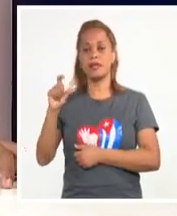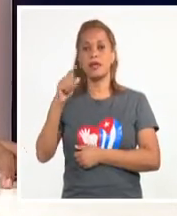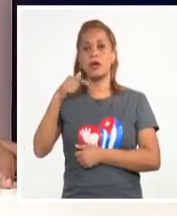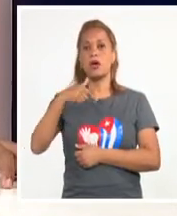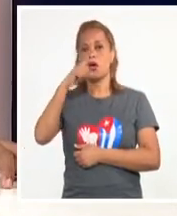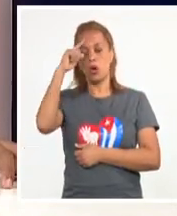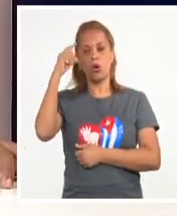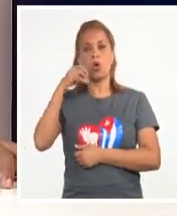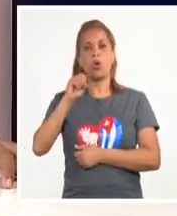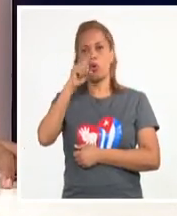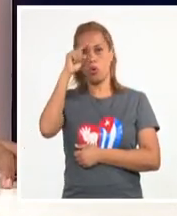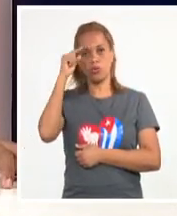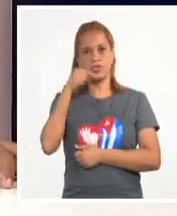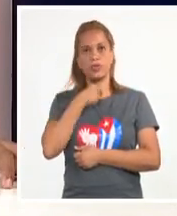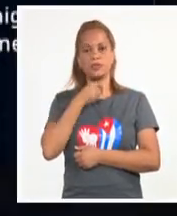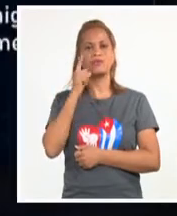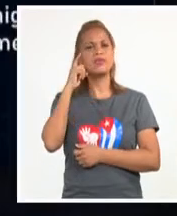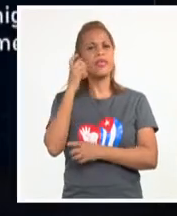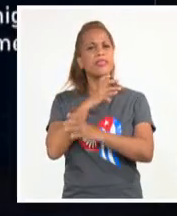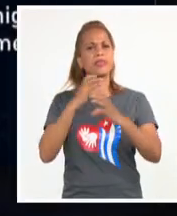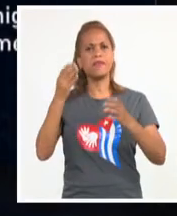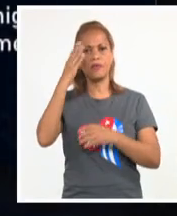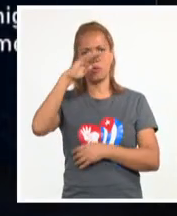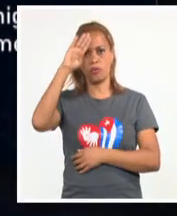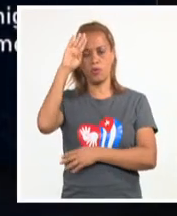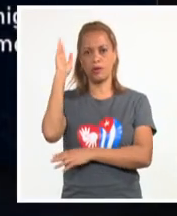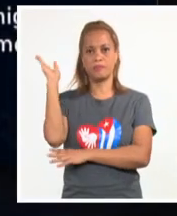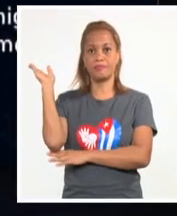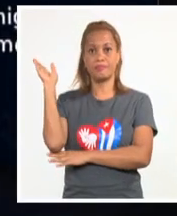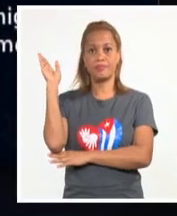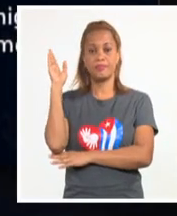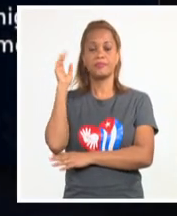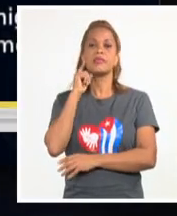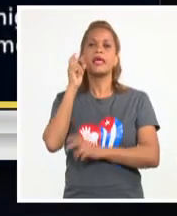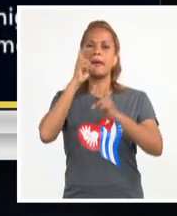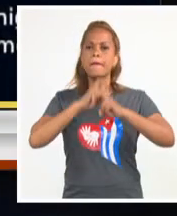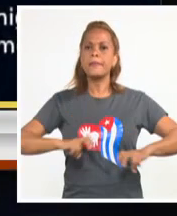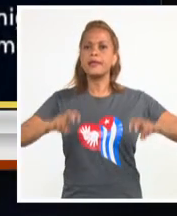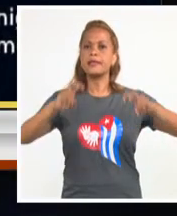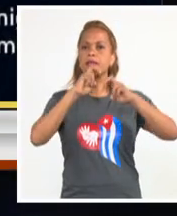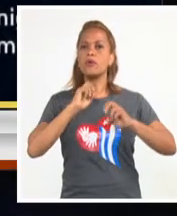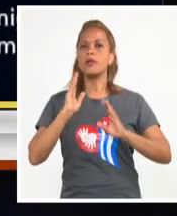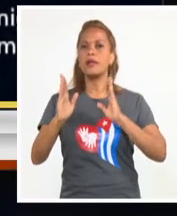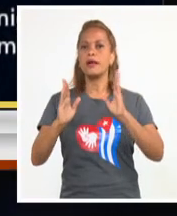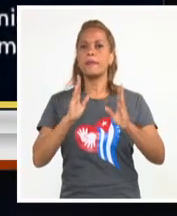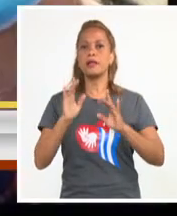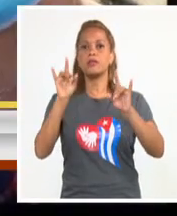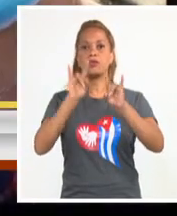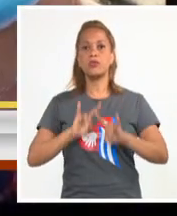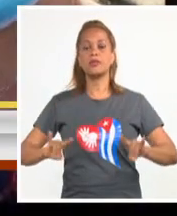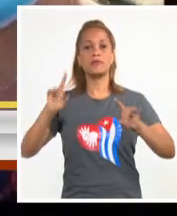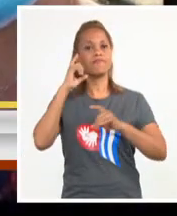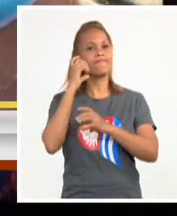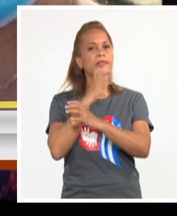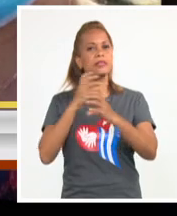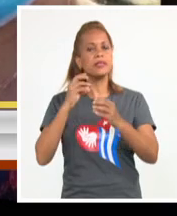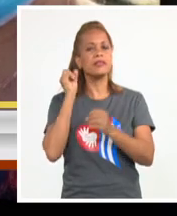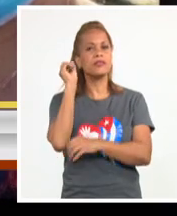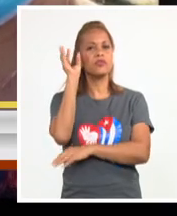Cuevas, destacado científico cubano. Ingeniero electrónico e investigador en el área de la gestión universitaria de la ciencia y la